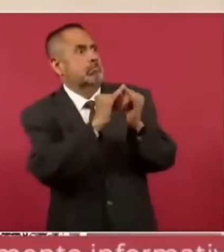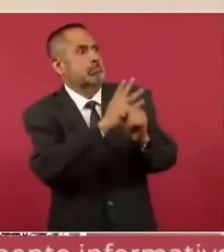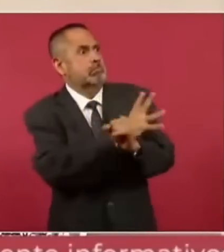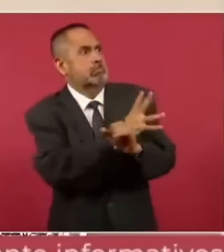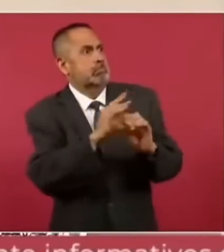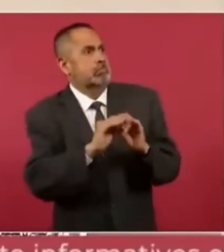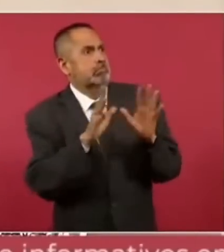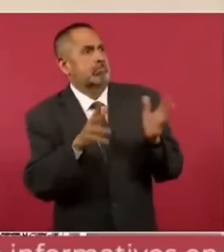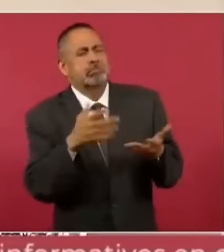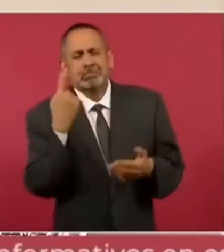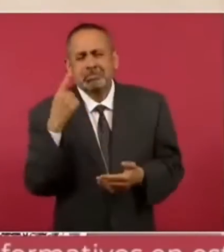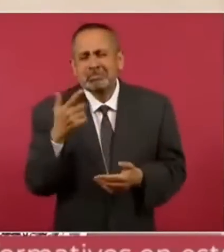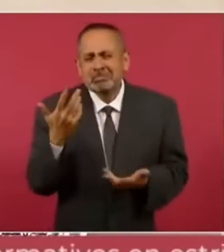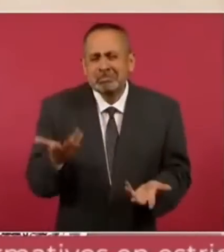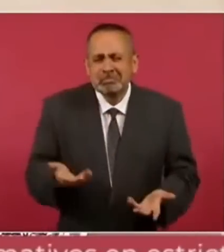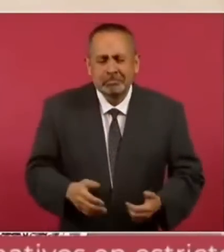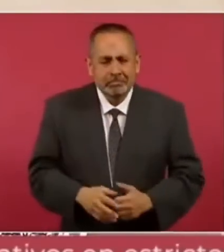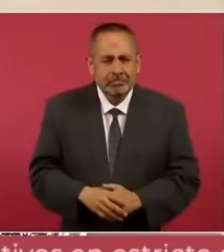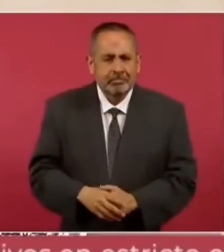burocrático?